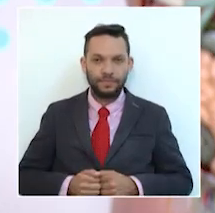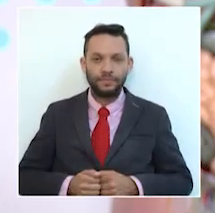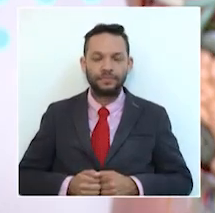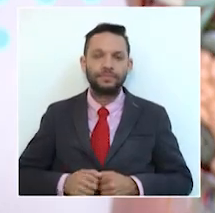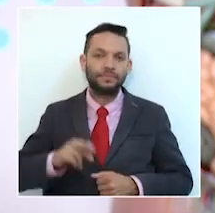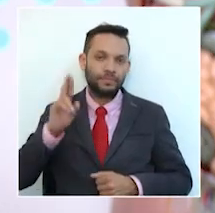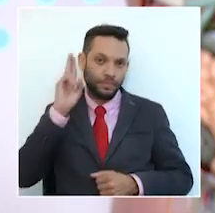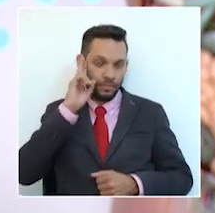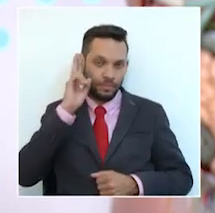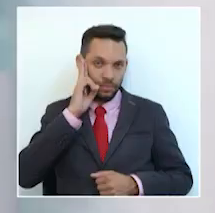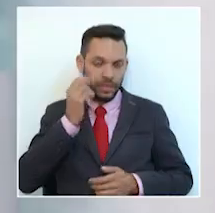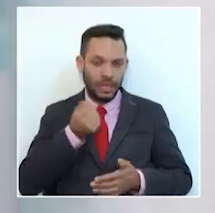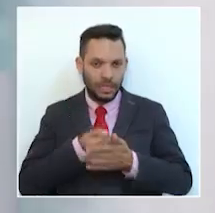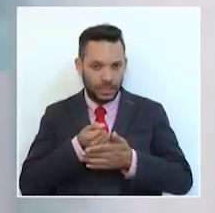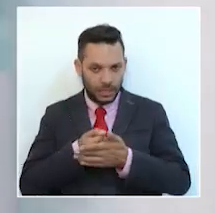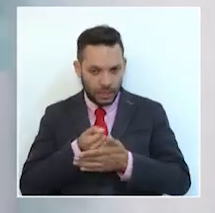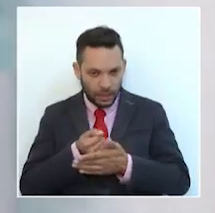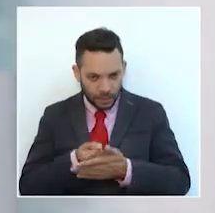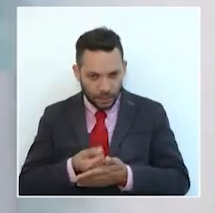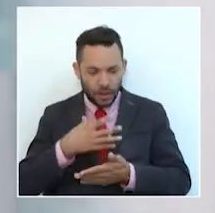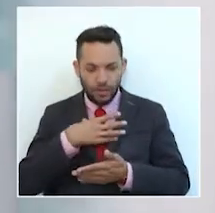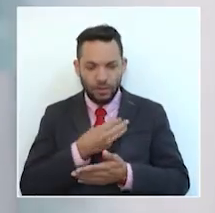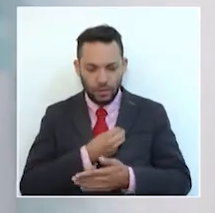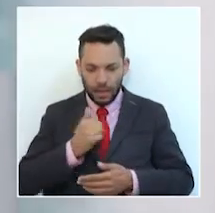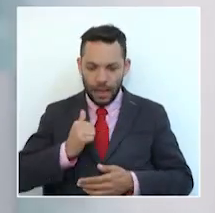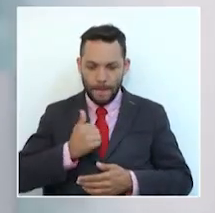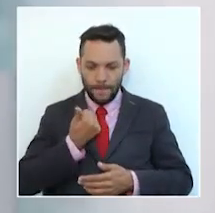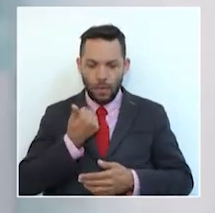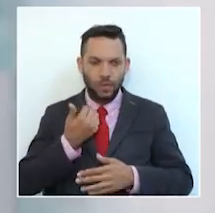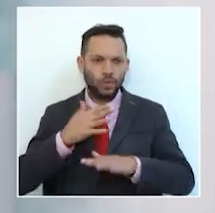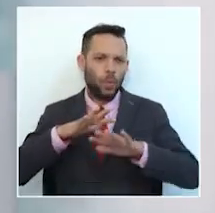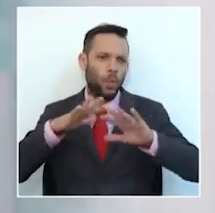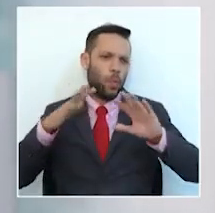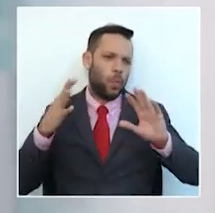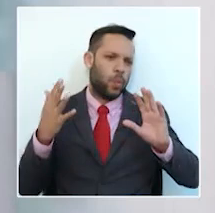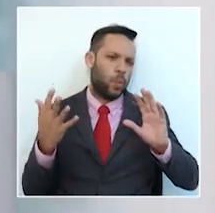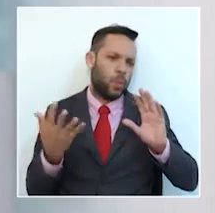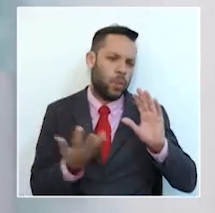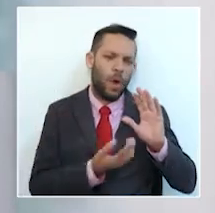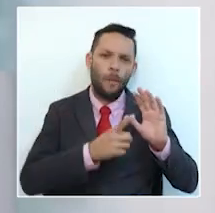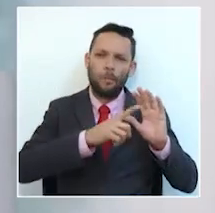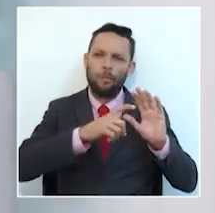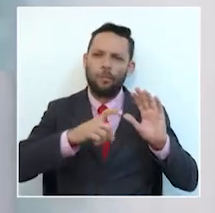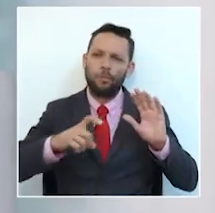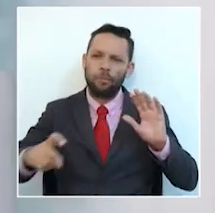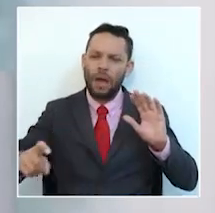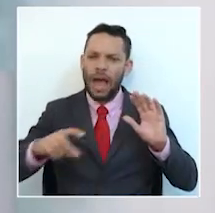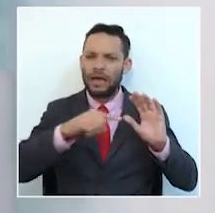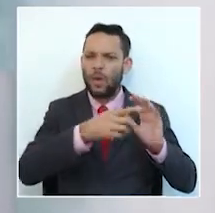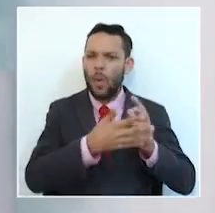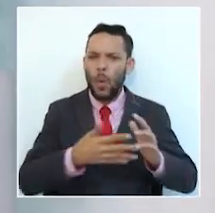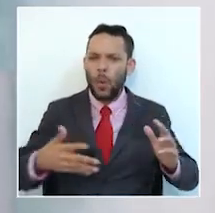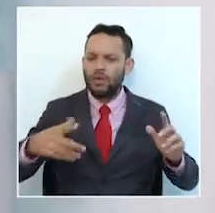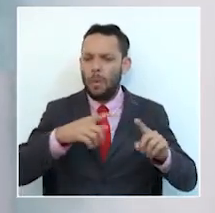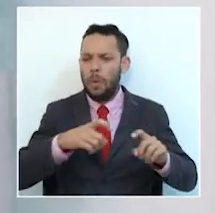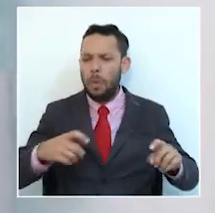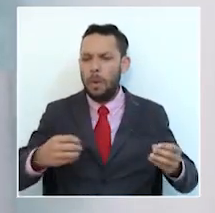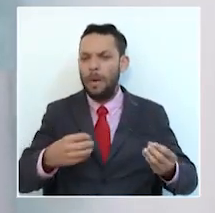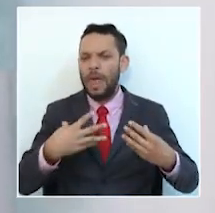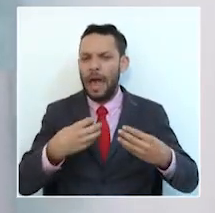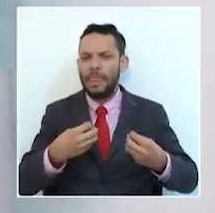insisto que tenemos que aprovechar los recursos del planeta en el planeta hay múltiples recursos que los tenemos